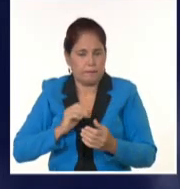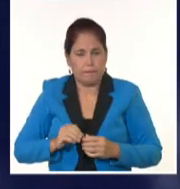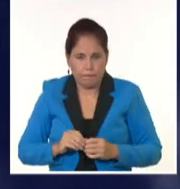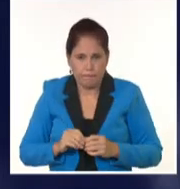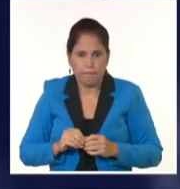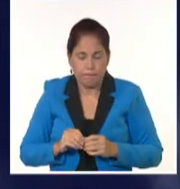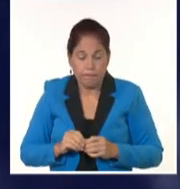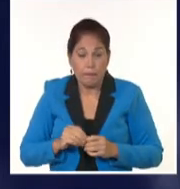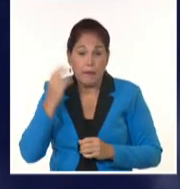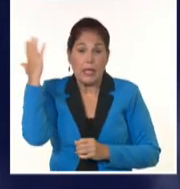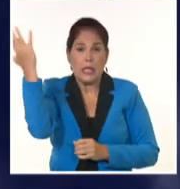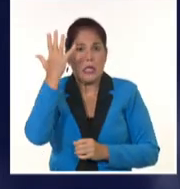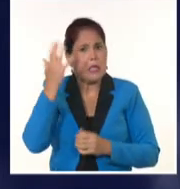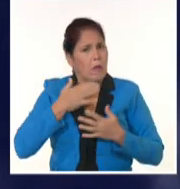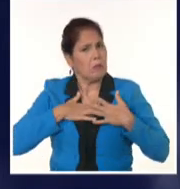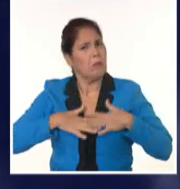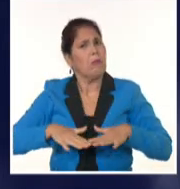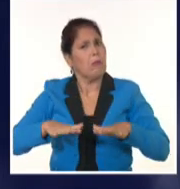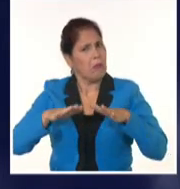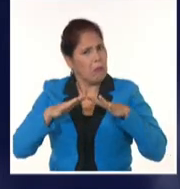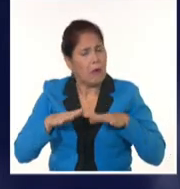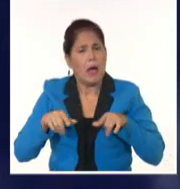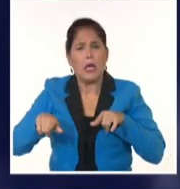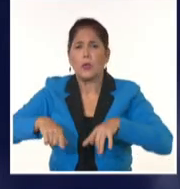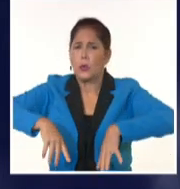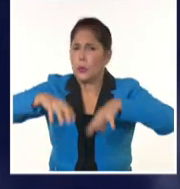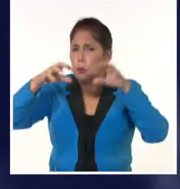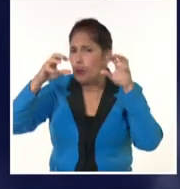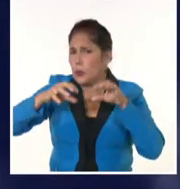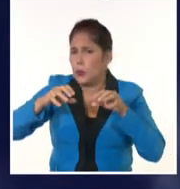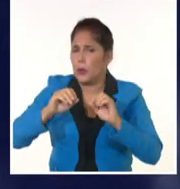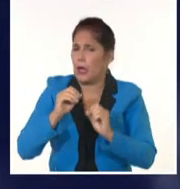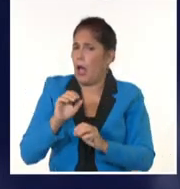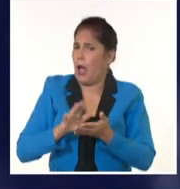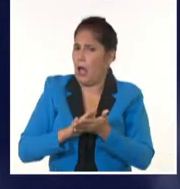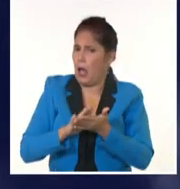El clima tranquilo en la ciudad de Los Parques. Yubichen Vilatorres, especial para este espacio.